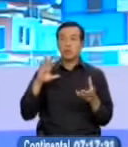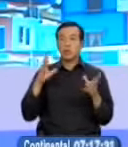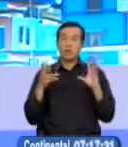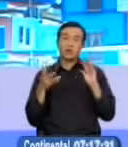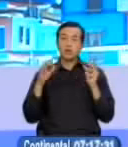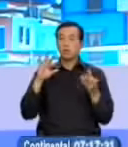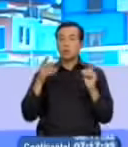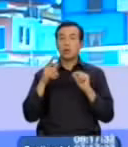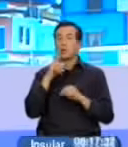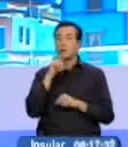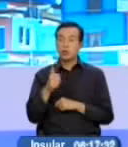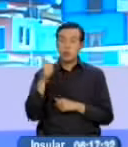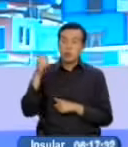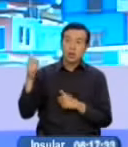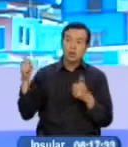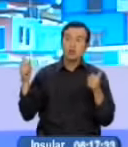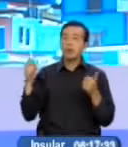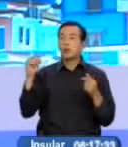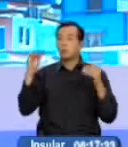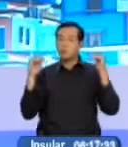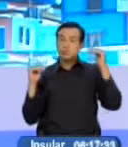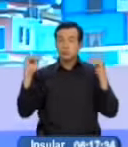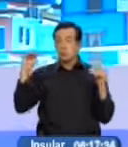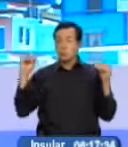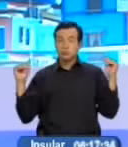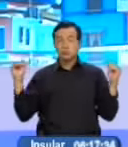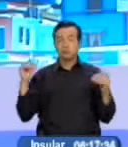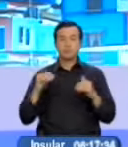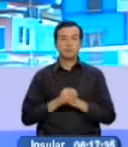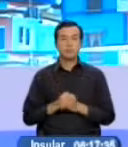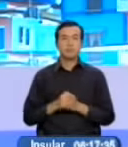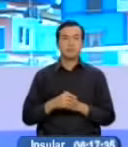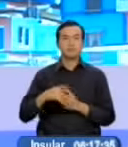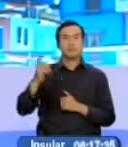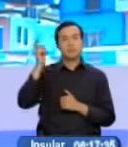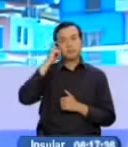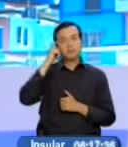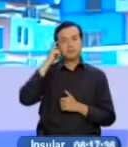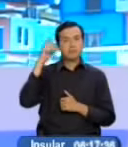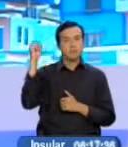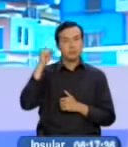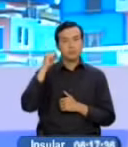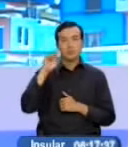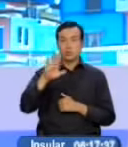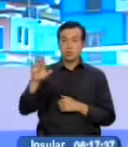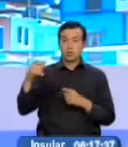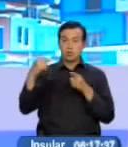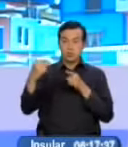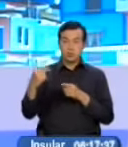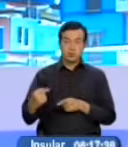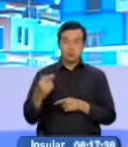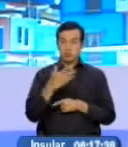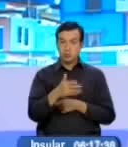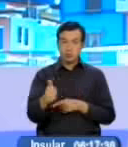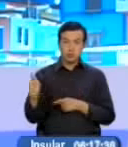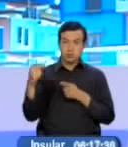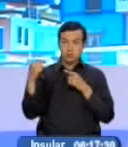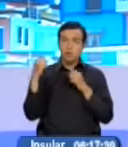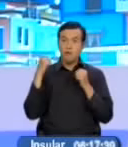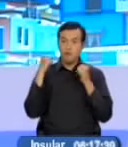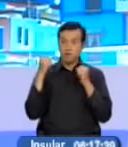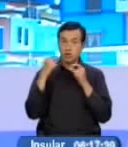incluso la intensidad, la profundidad del ajuste. Y desde ese punto de vista, tomando en cuenta que los contrincantes en este momento, los más